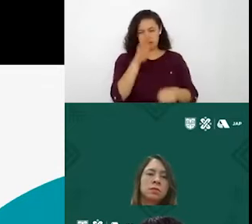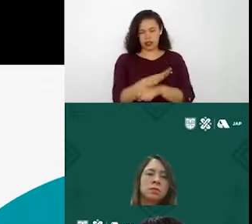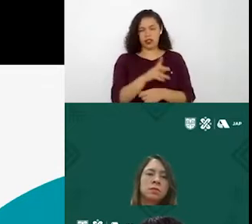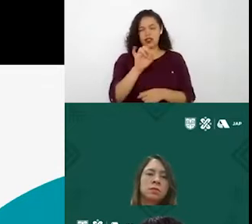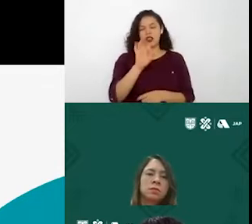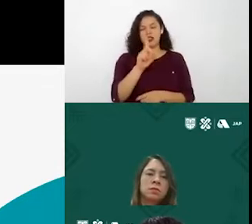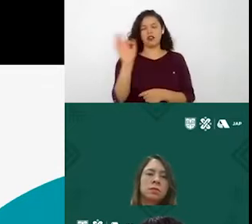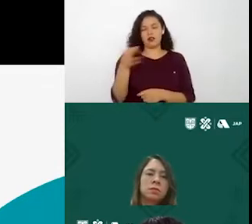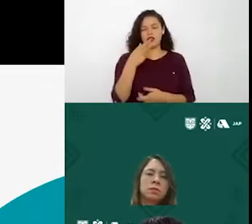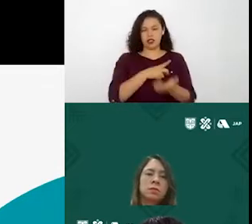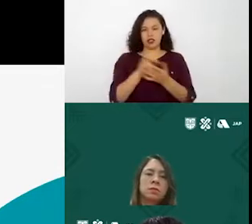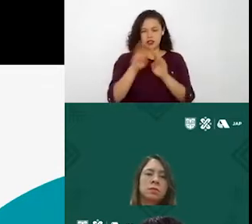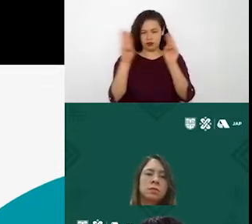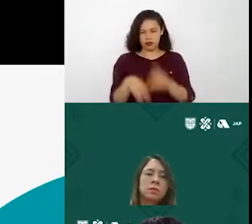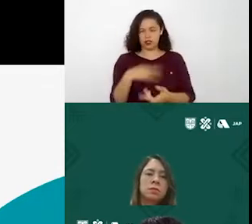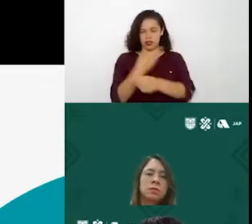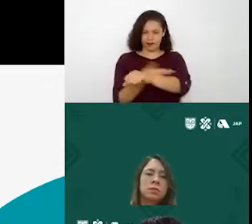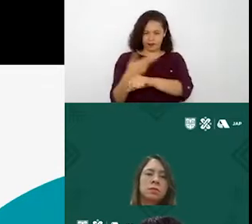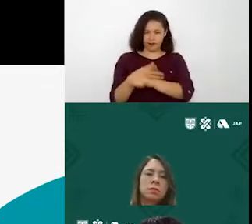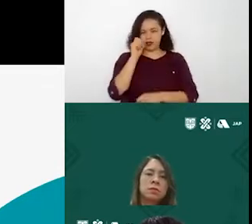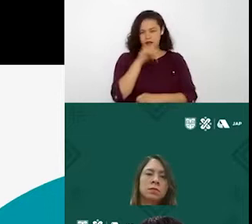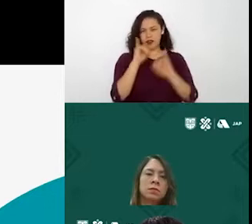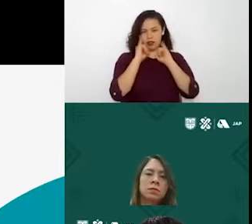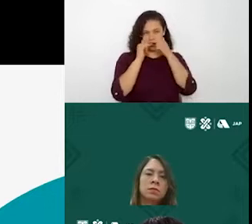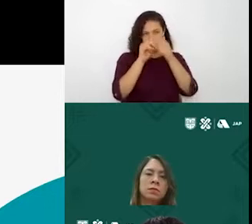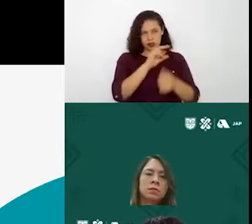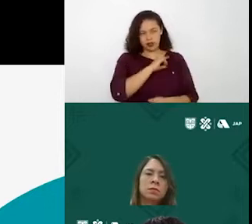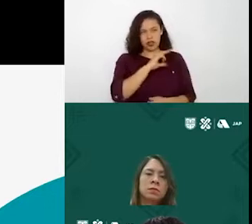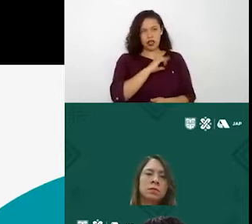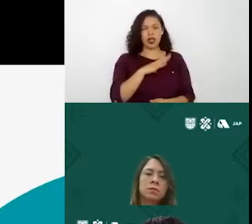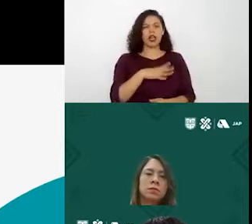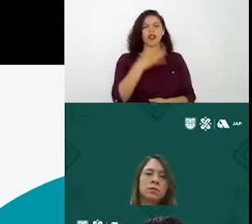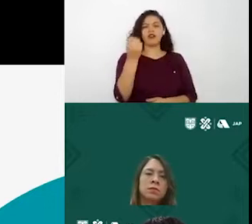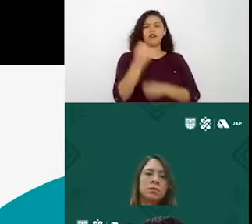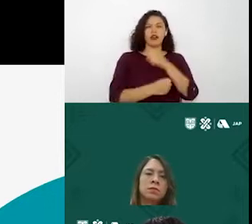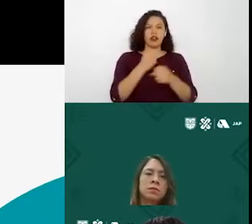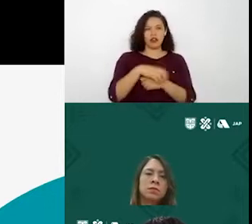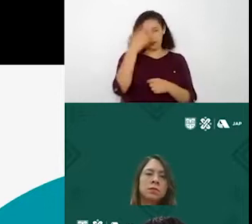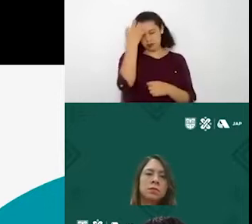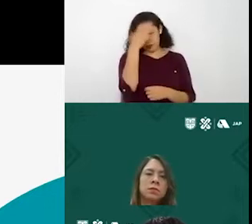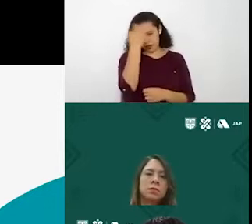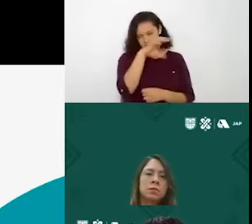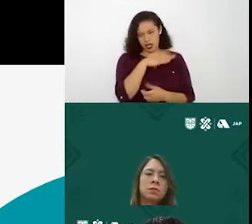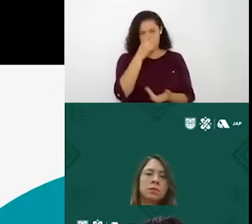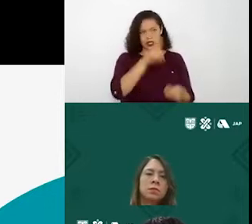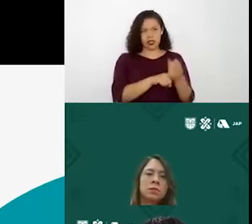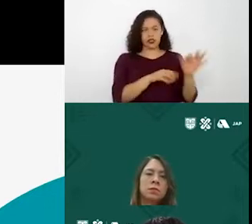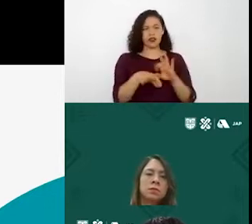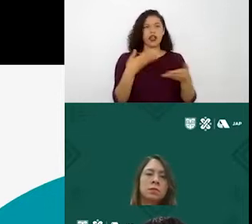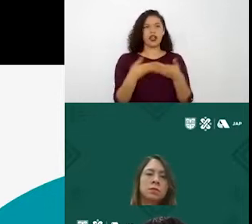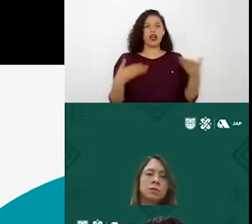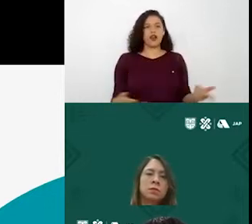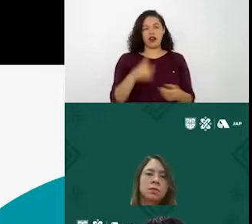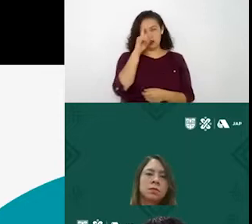notarial y registral ni en la junta de asistencia privada cuenta con ya 9 años de experiencia de actualmente se desempeña